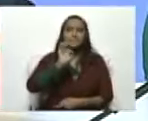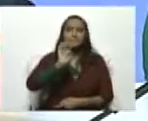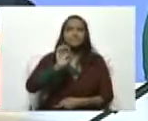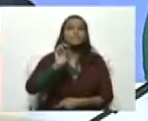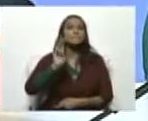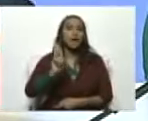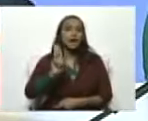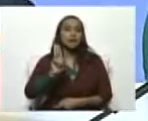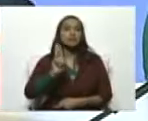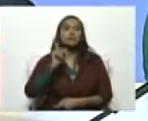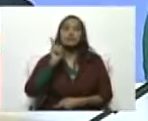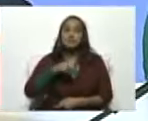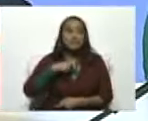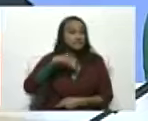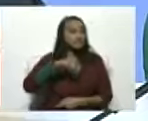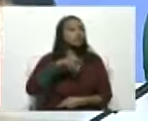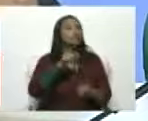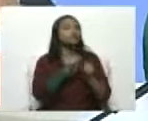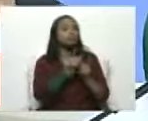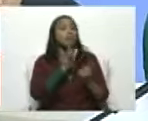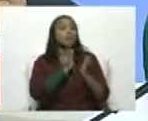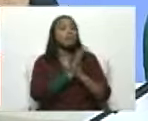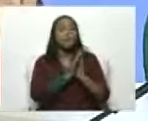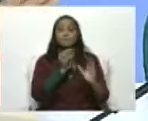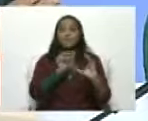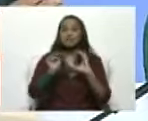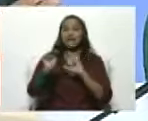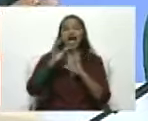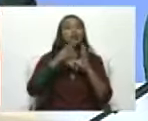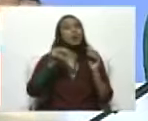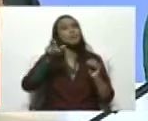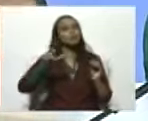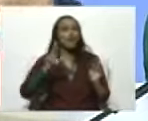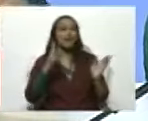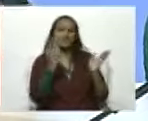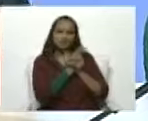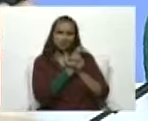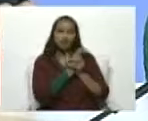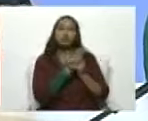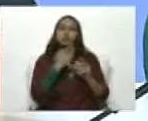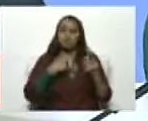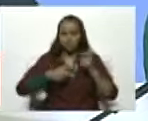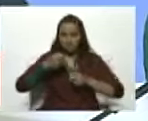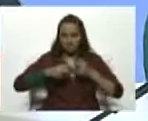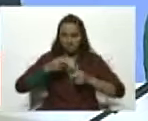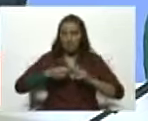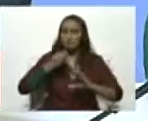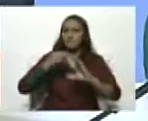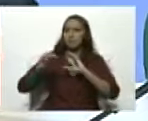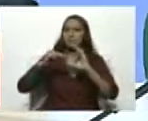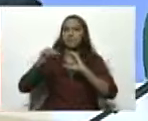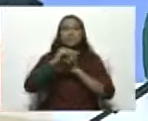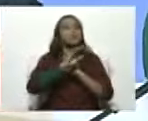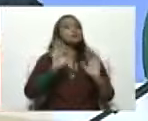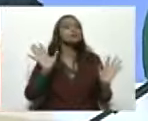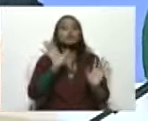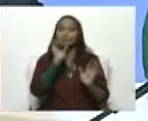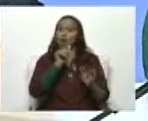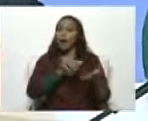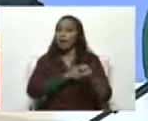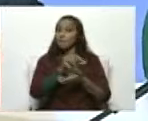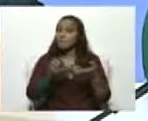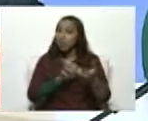registrado. Y verá el compañero, papá, y manda su mensaje y nosotros lo mandamos por la plataforma sin ningún problema.